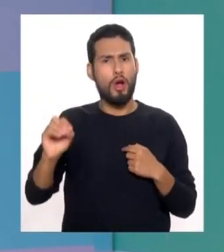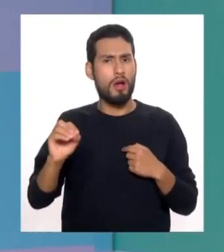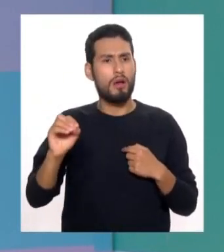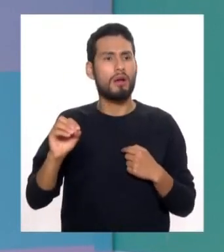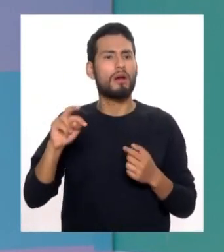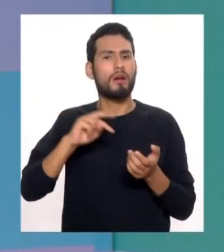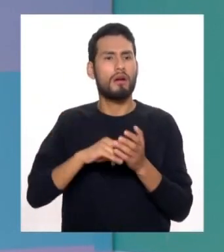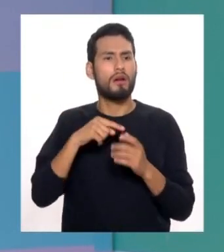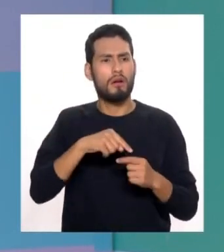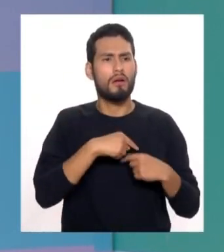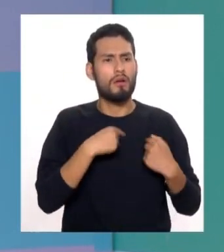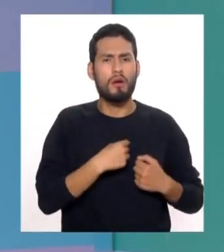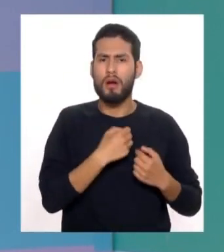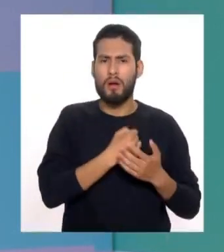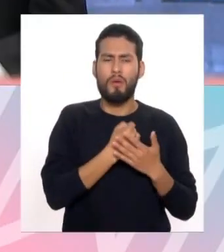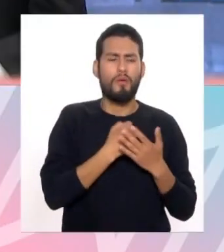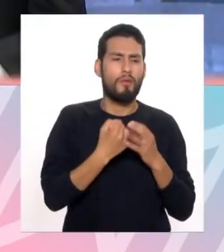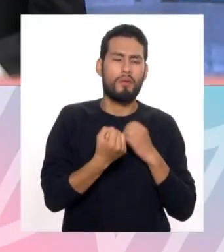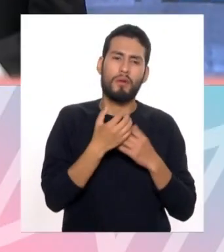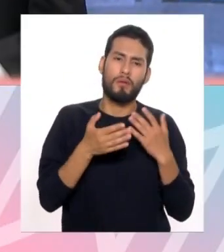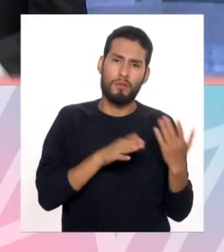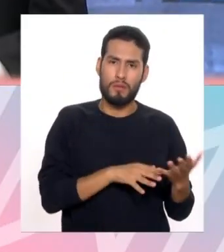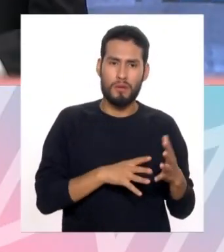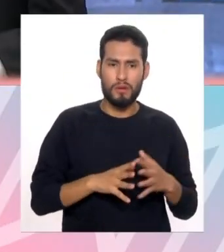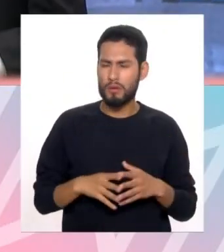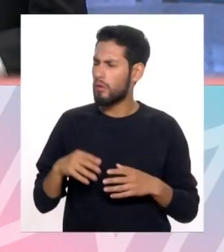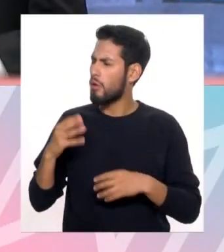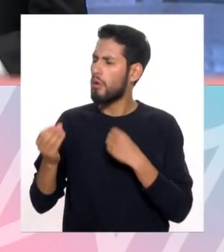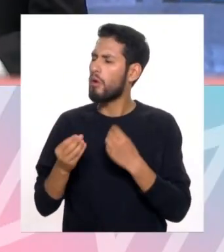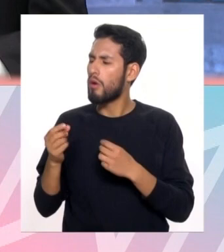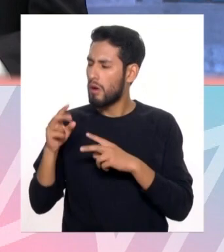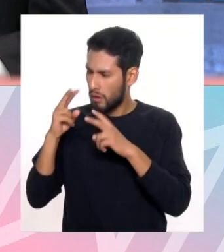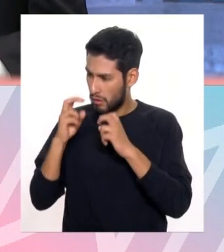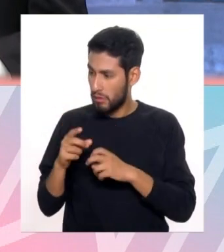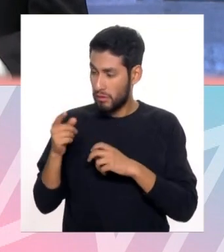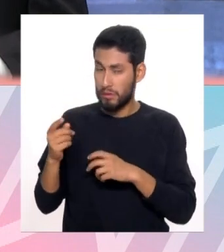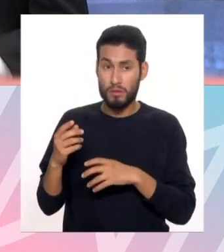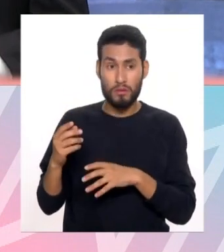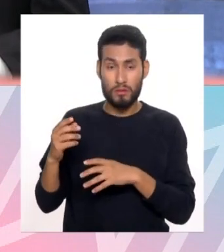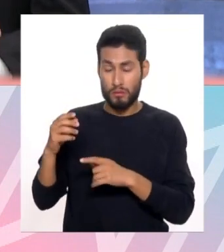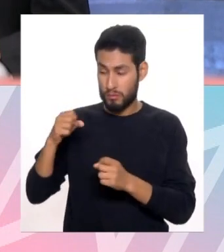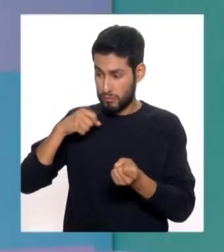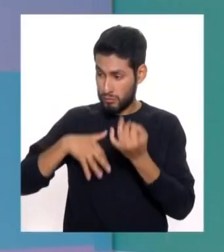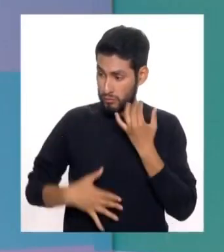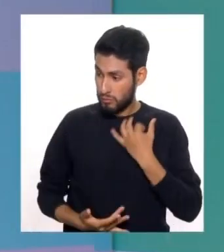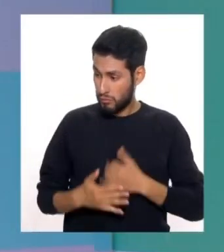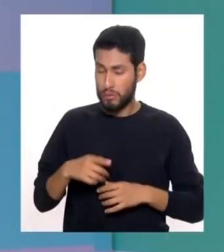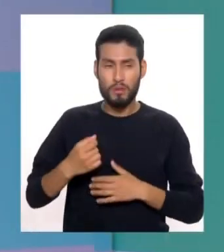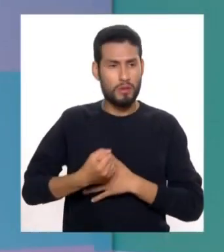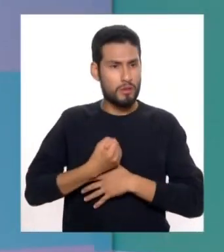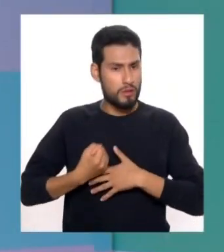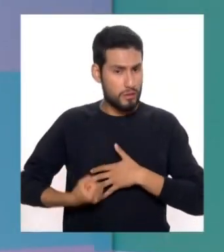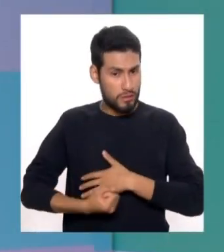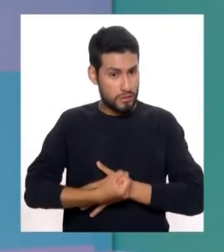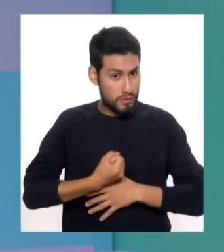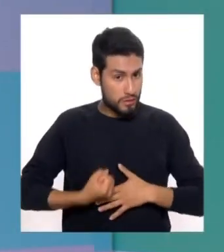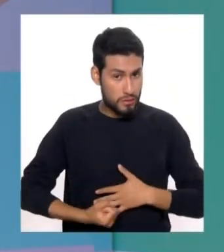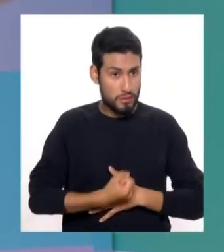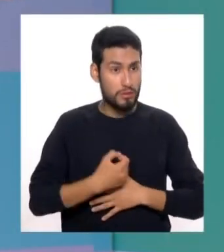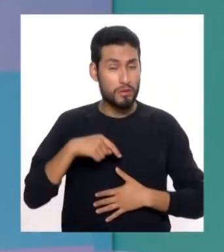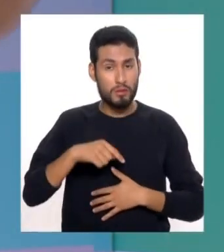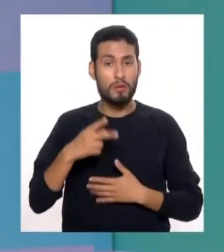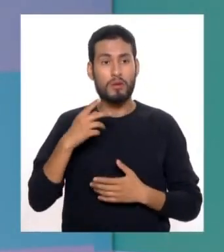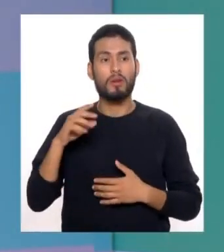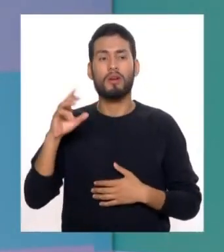por lo tanto entra en insuficiencia cardíaca y fallece. ¿Y ahí cómo lo detectan? ¿Hacen un estudio especial de circulación? Ecográficamente a través del